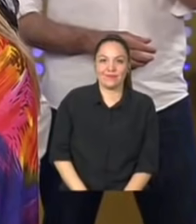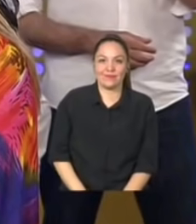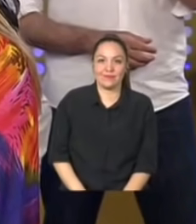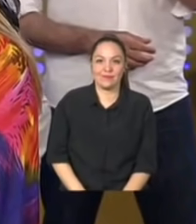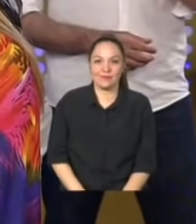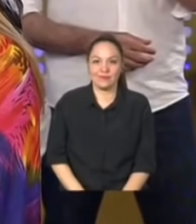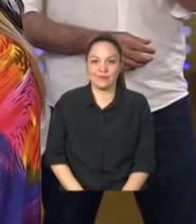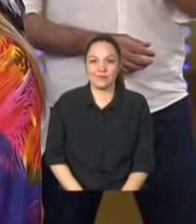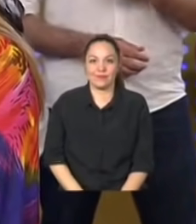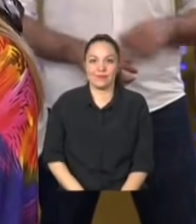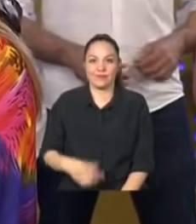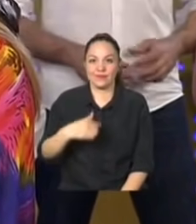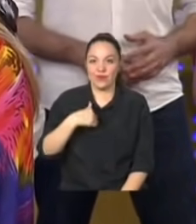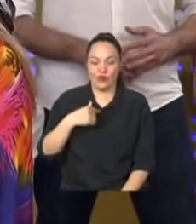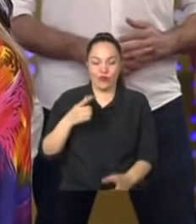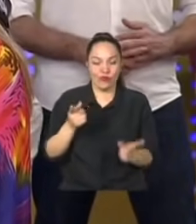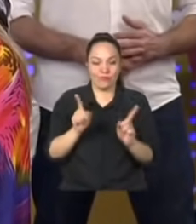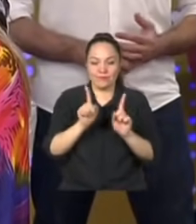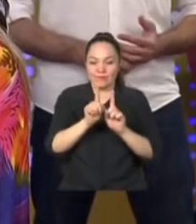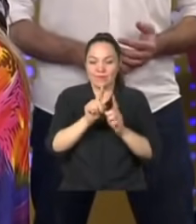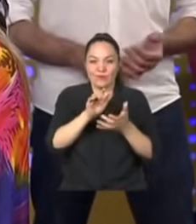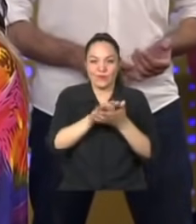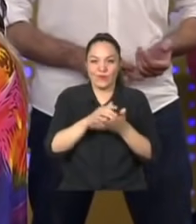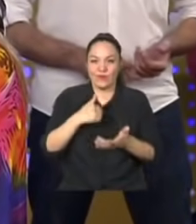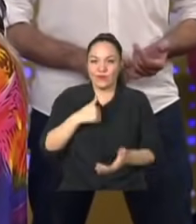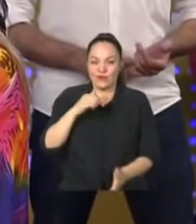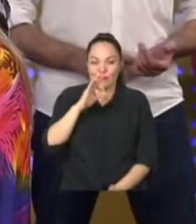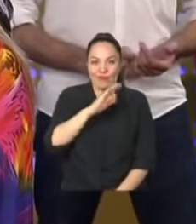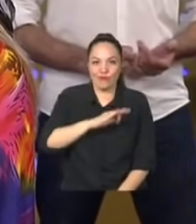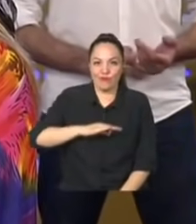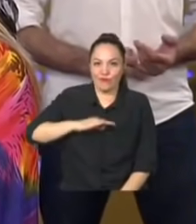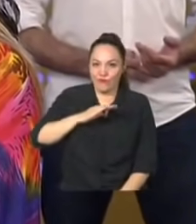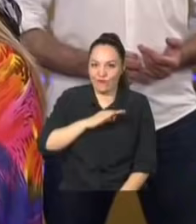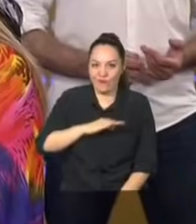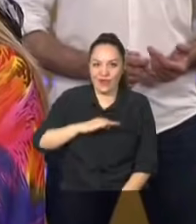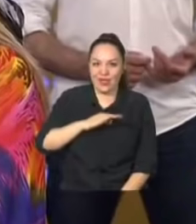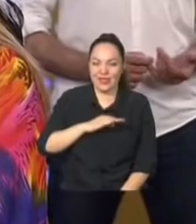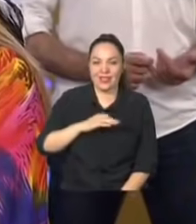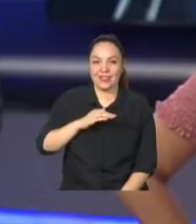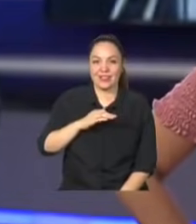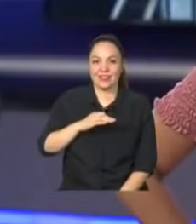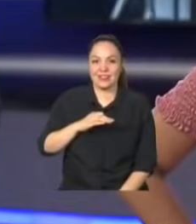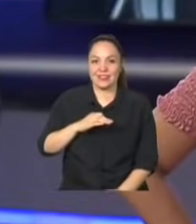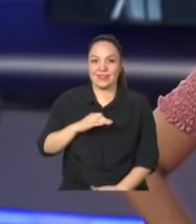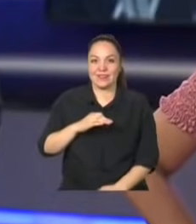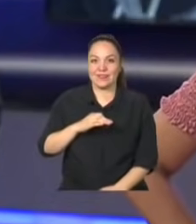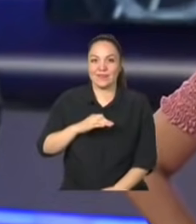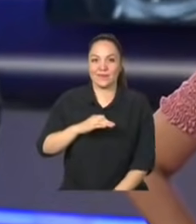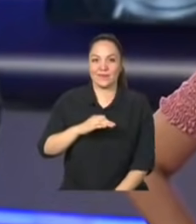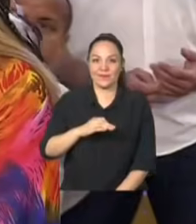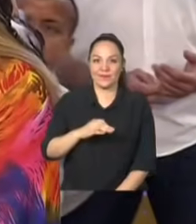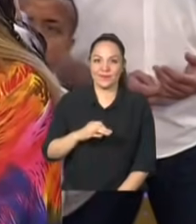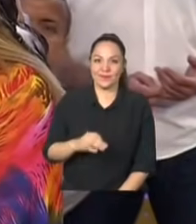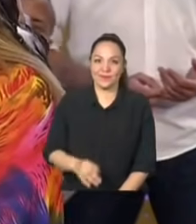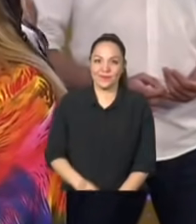respeto mucho a mi señora y me duele a veces que ella sufre por cosas que en realidad no son. Es que eres un mal marido. No, ese es un trabajo. Y en